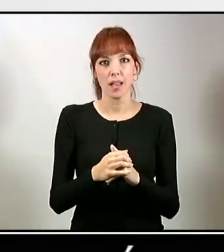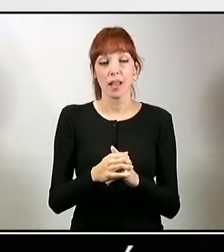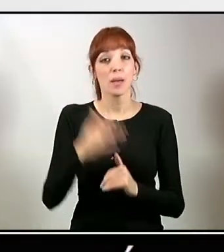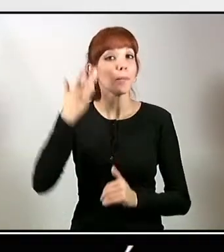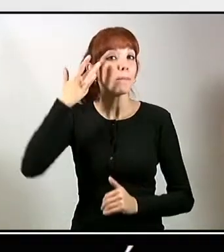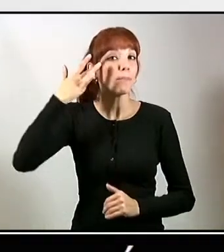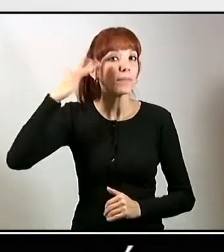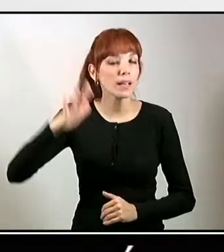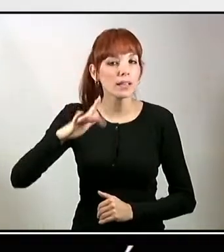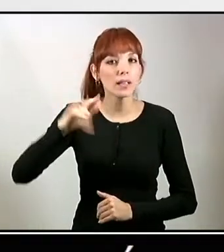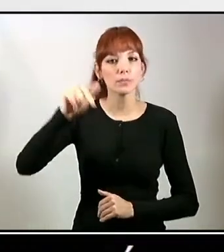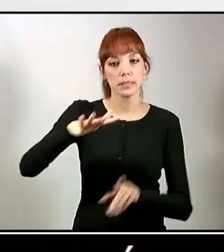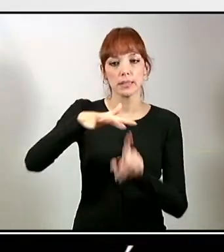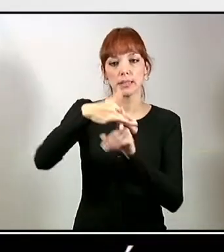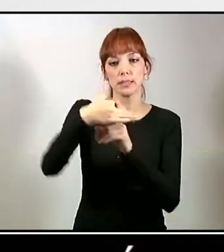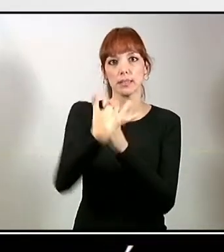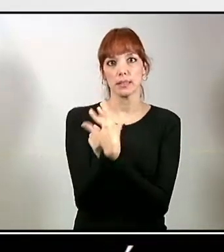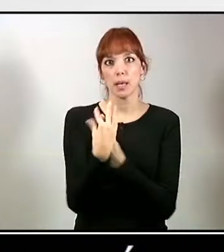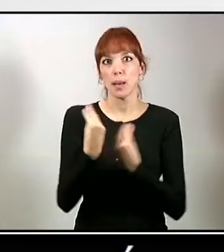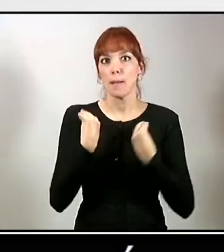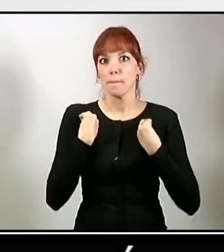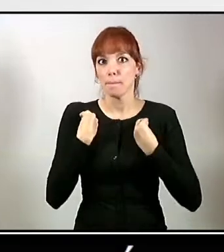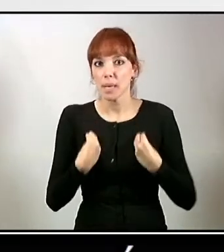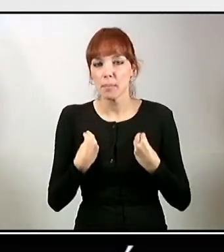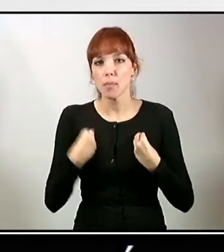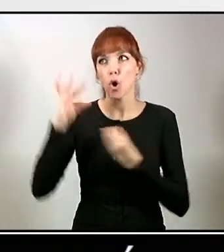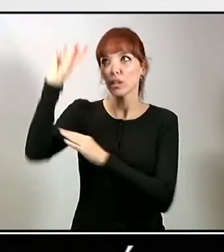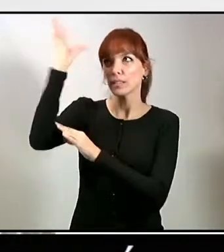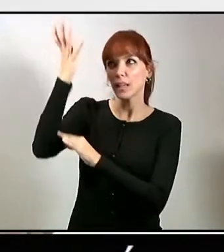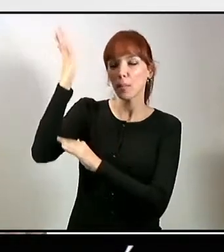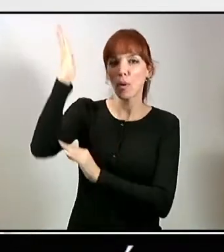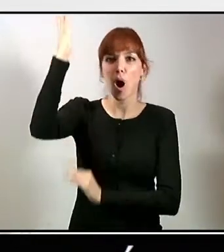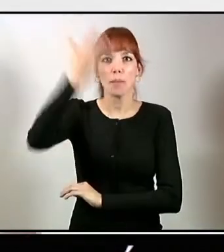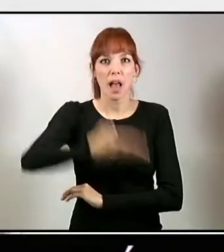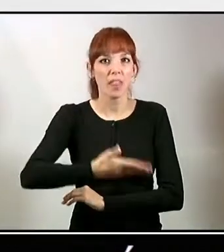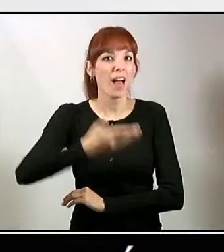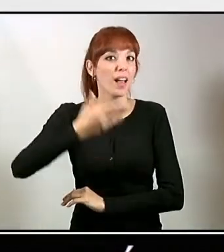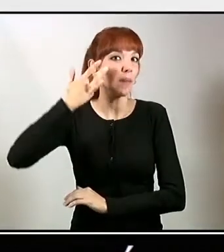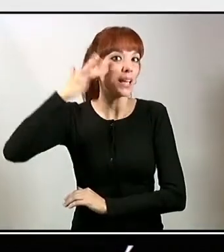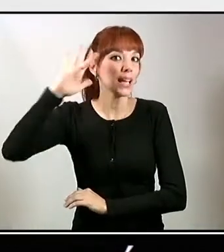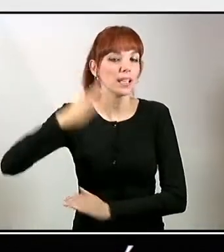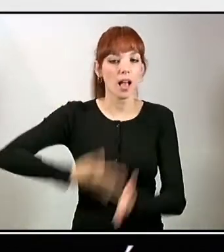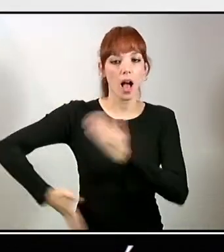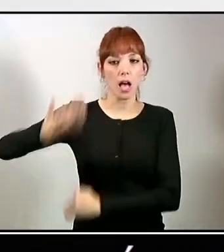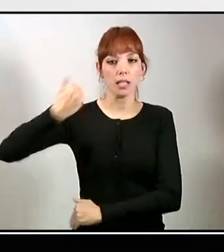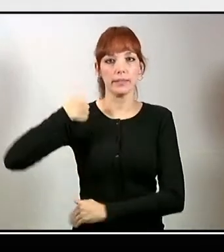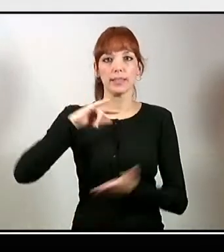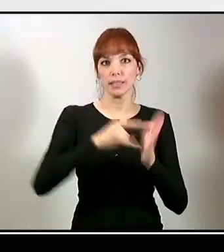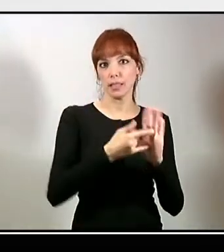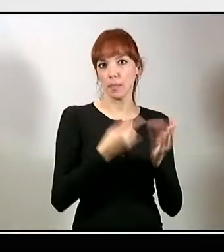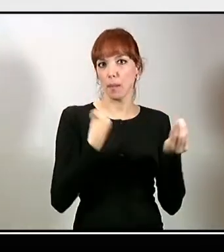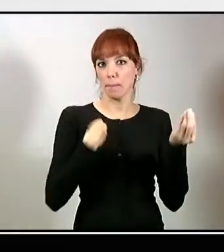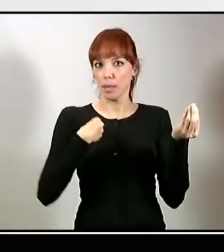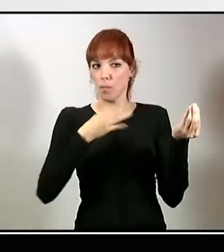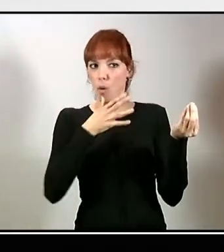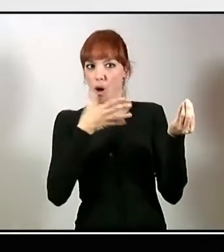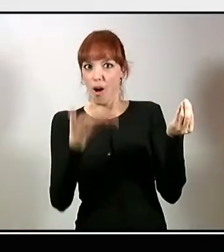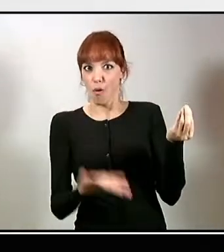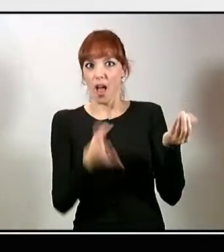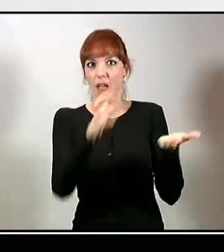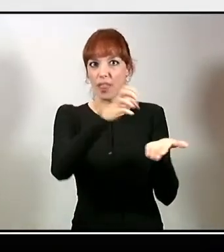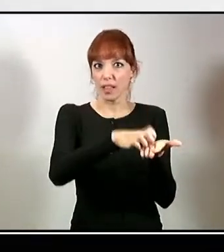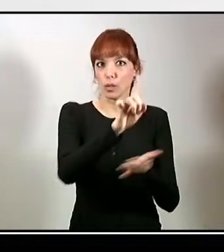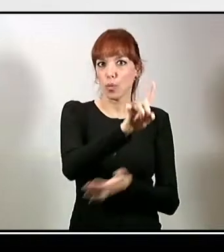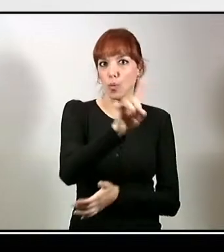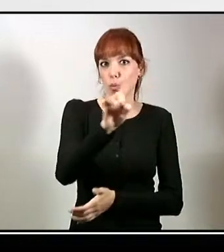ante esas amenazas climatológicas si hubiéramos tenido sistemas como tenemos ahora el 112? Bueno, pues lo que hacemos